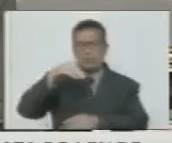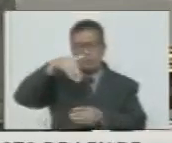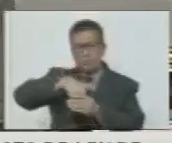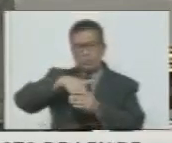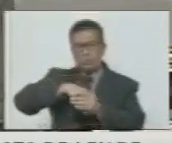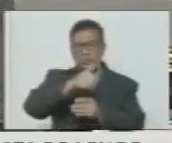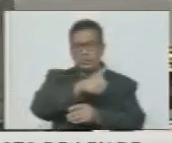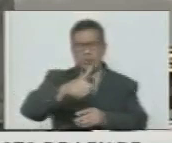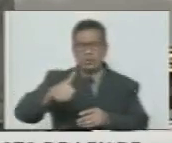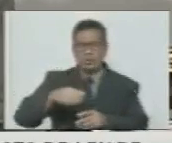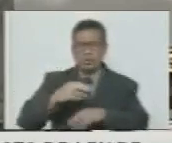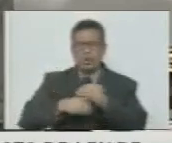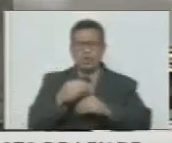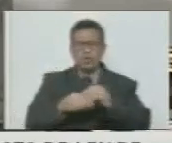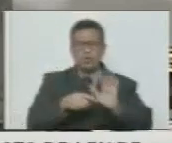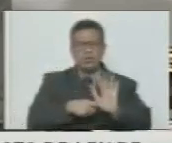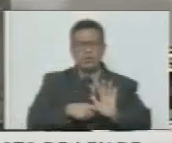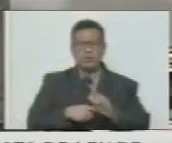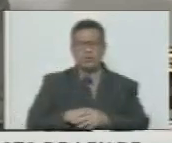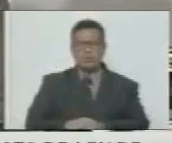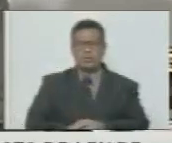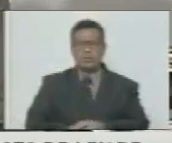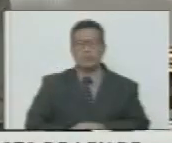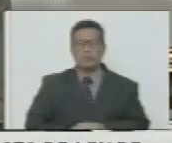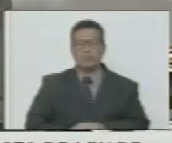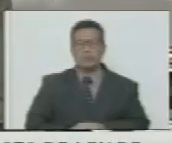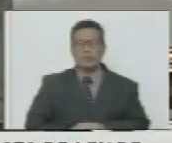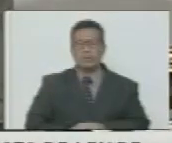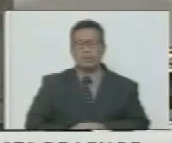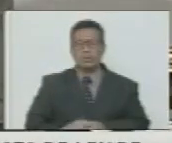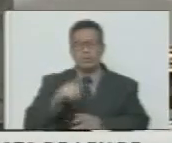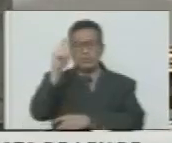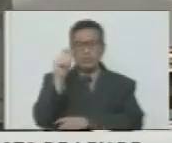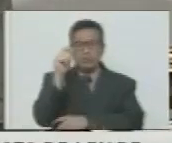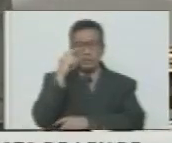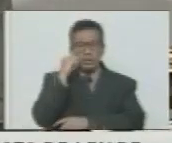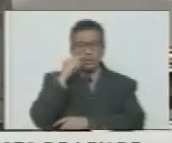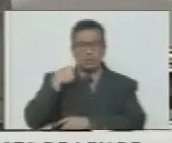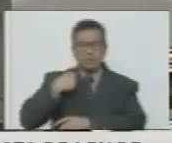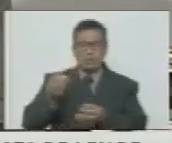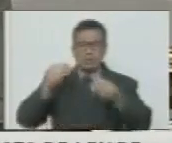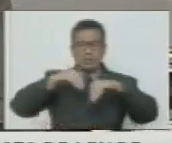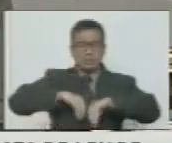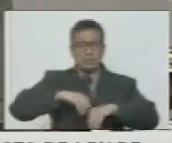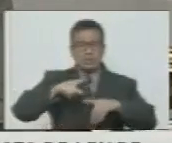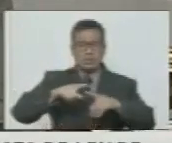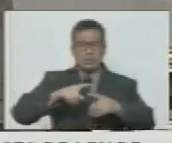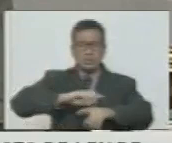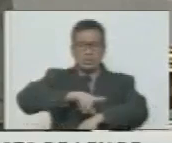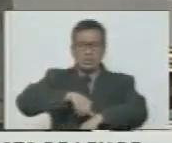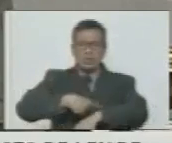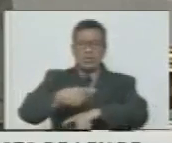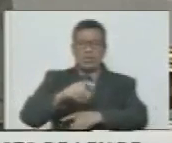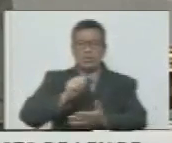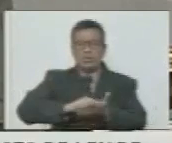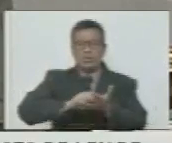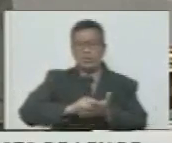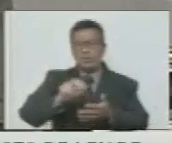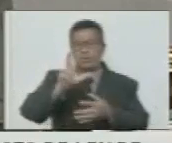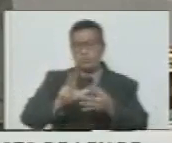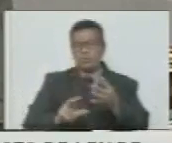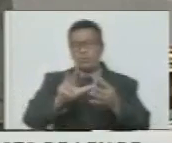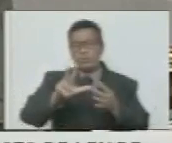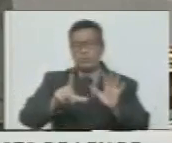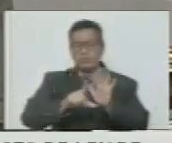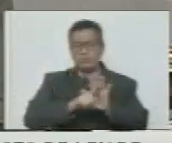entonces en orden inverso a cómo fueron presentadas las propuestas. Las diputadas y los diputados están de acuerdo con diferir el artículo tercero de